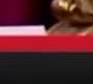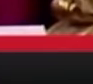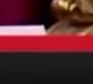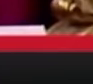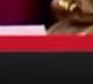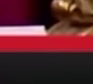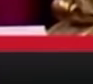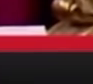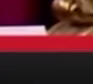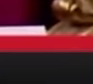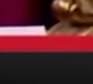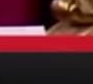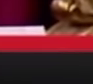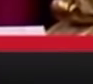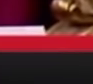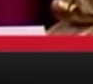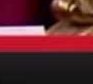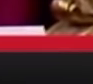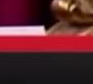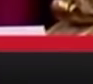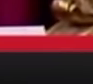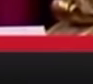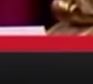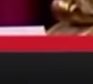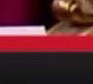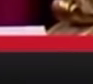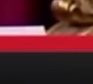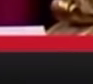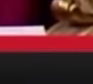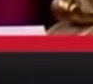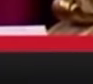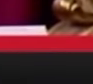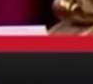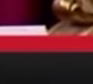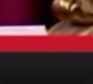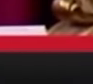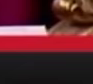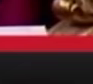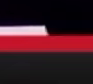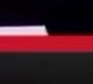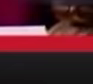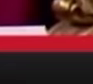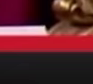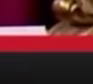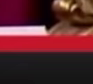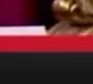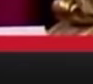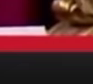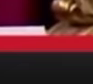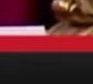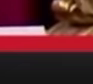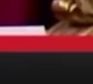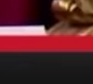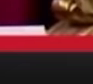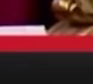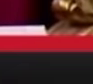pero nosotros trabajamos de esa manera. No es extraño que llegue un tema hoy día a la sesión de consejo y que